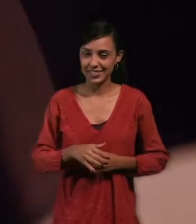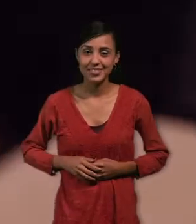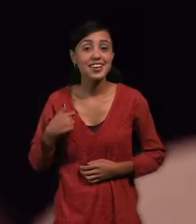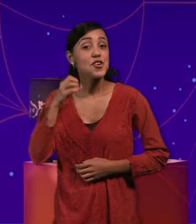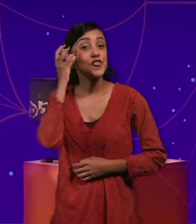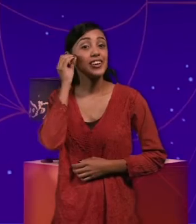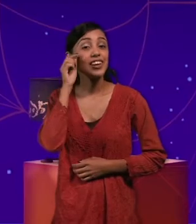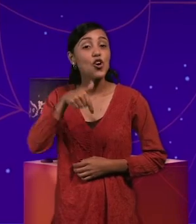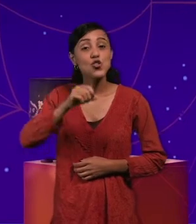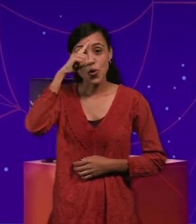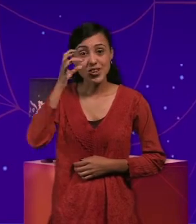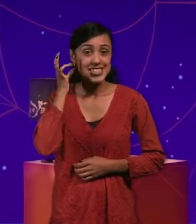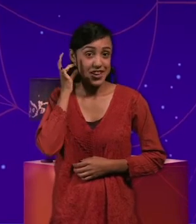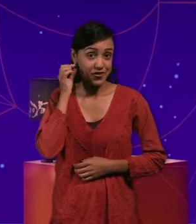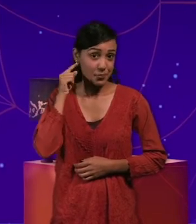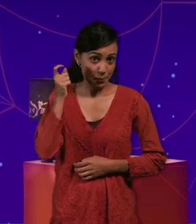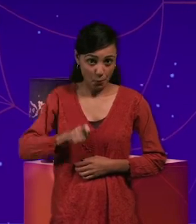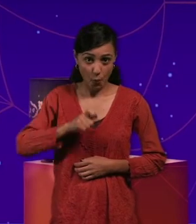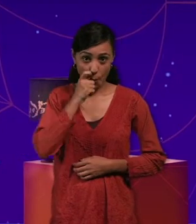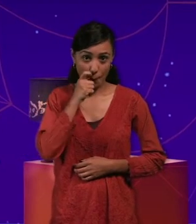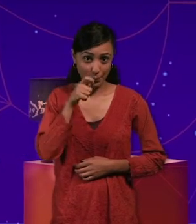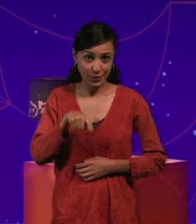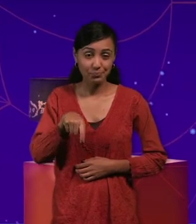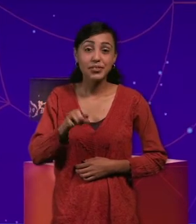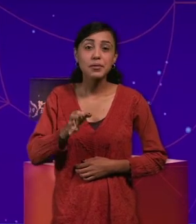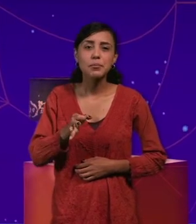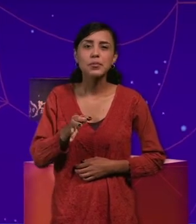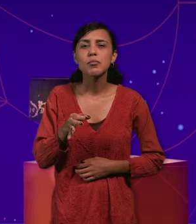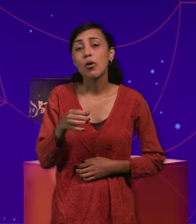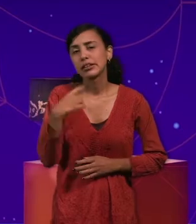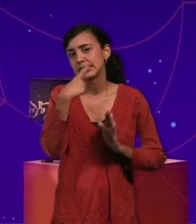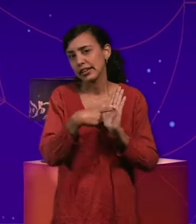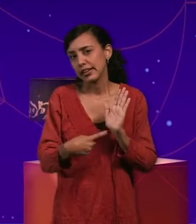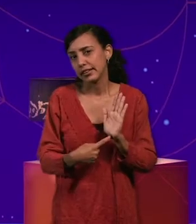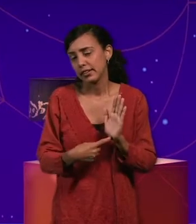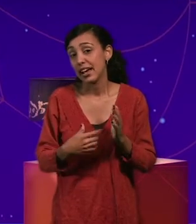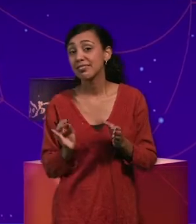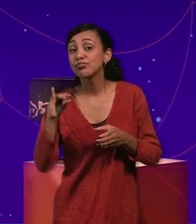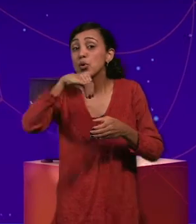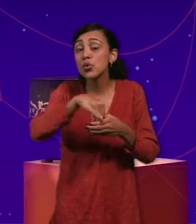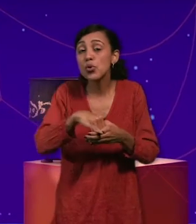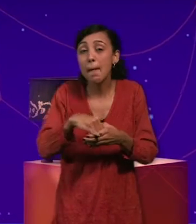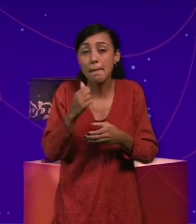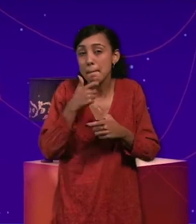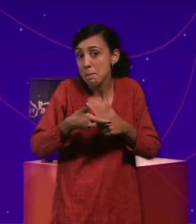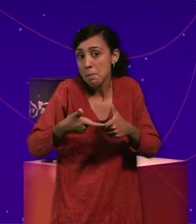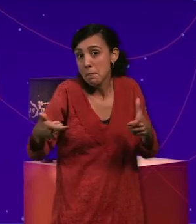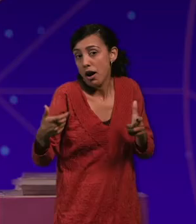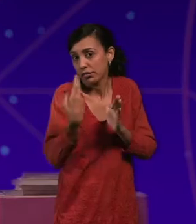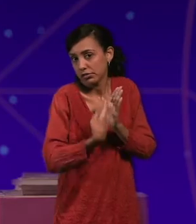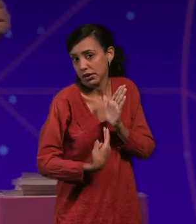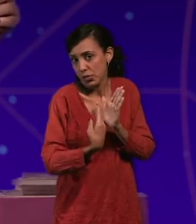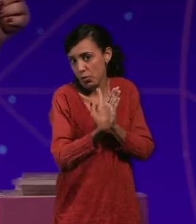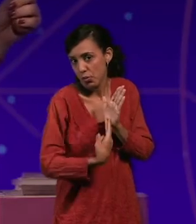inventado por Joseph Antoine Plateau tiene una peculiaridad que él incluyó un mayor número de dibujos.